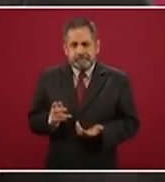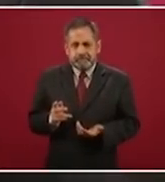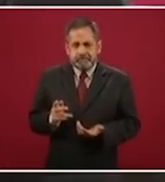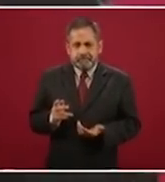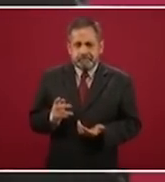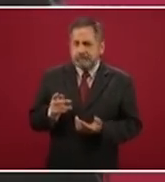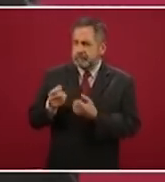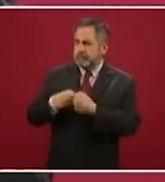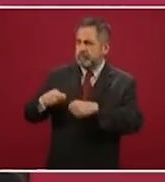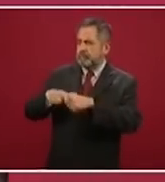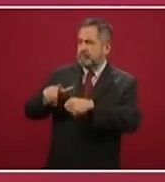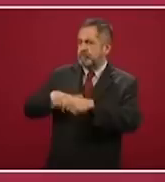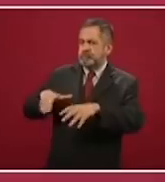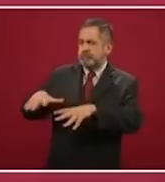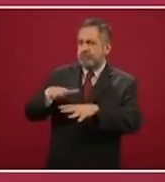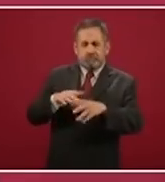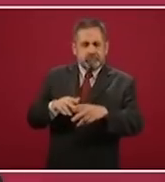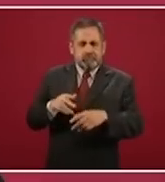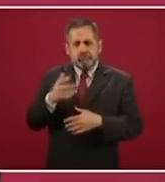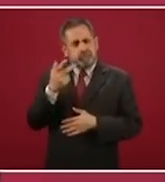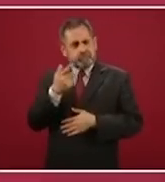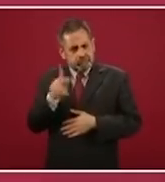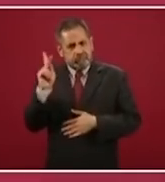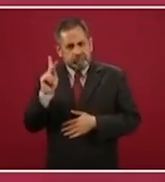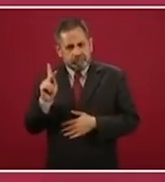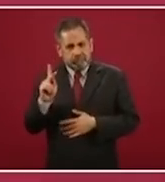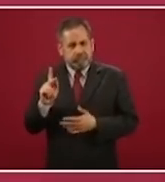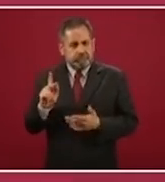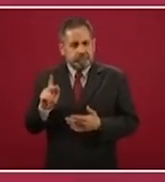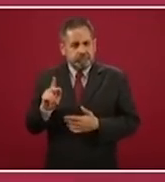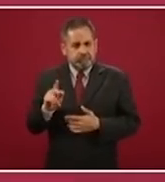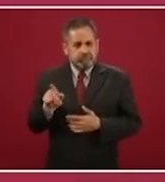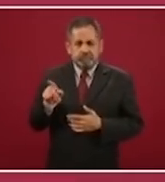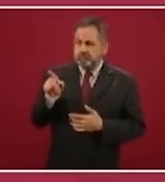lo social, pero